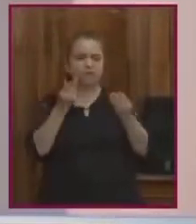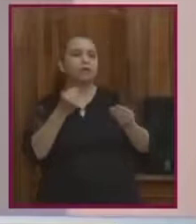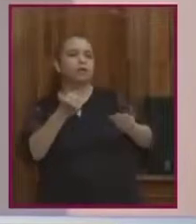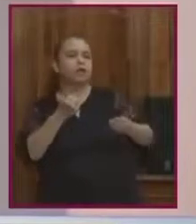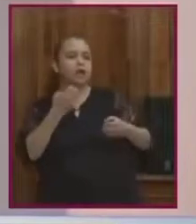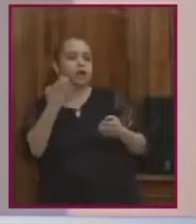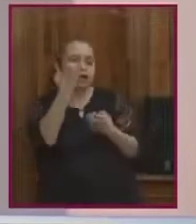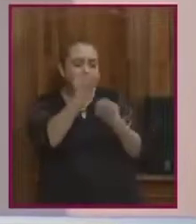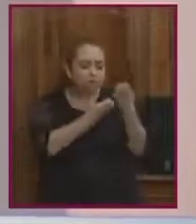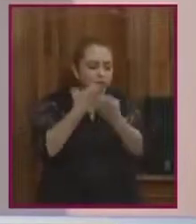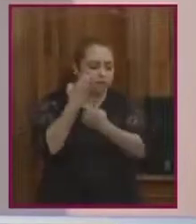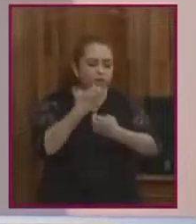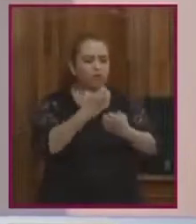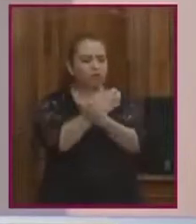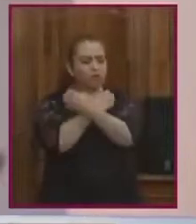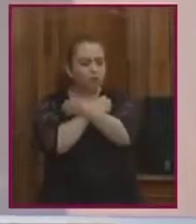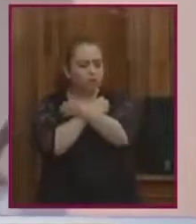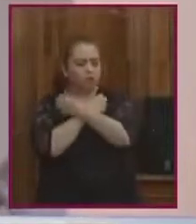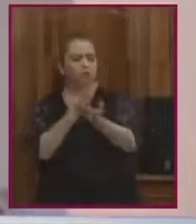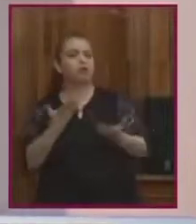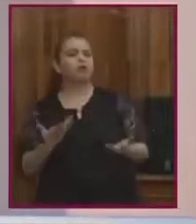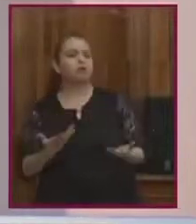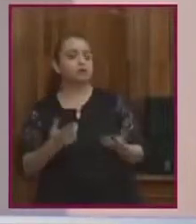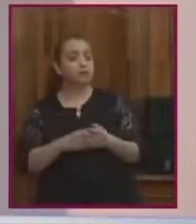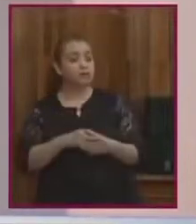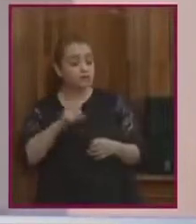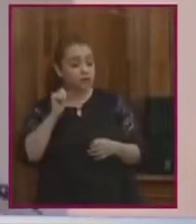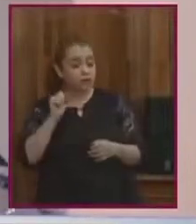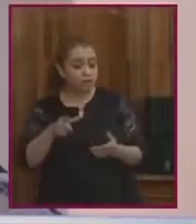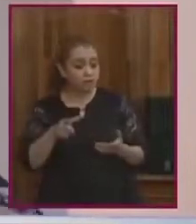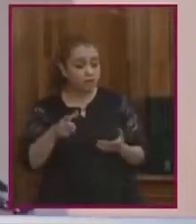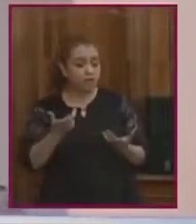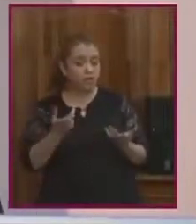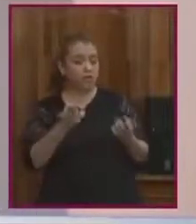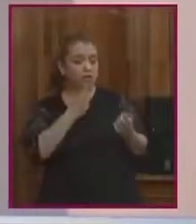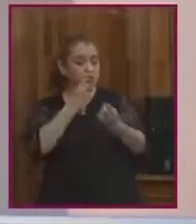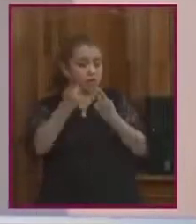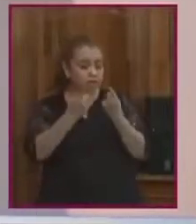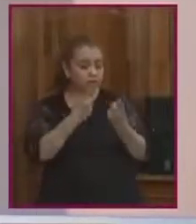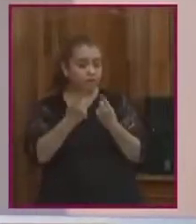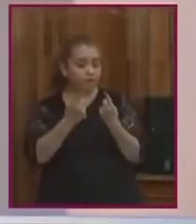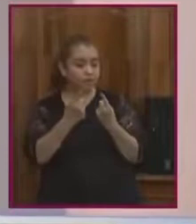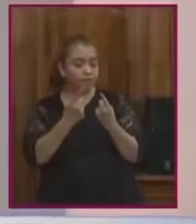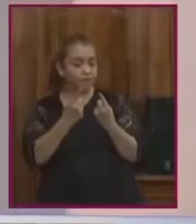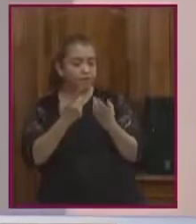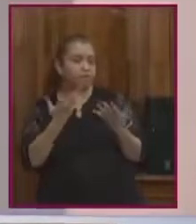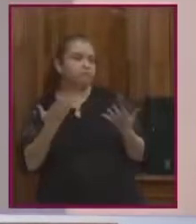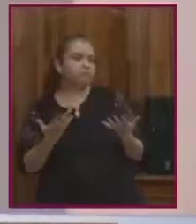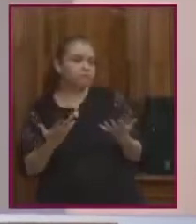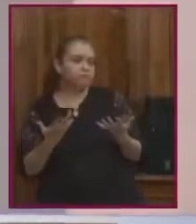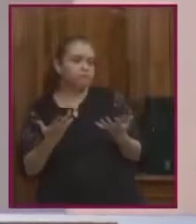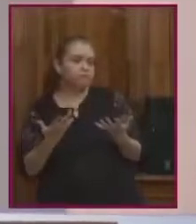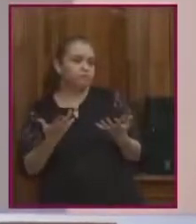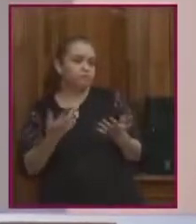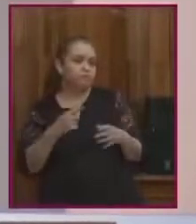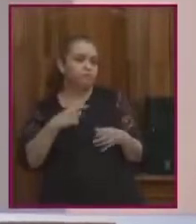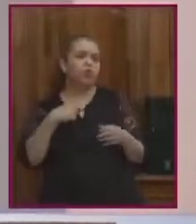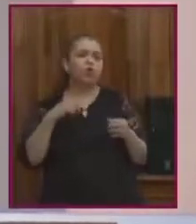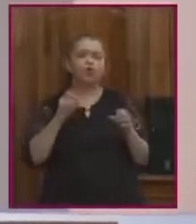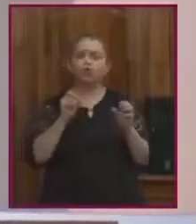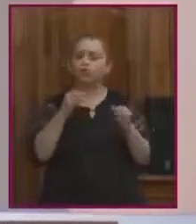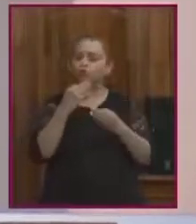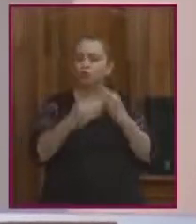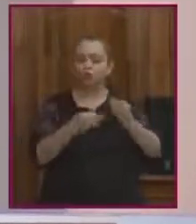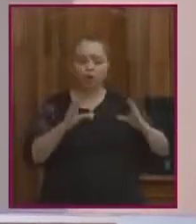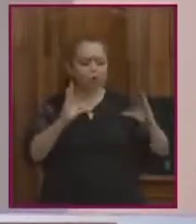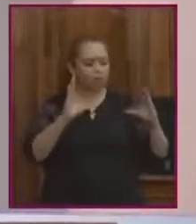educación. Celebro desde luego que este ejercicio de diálogo se lleve a cabo, por supuesto, con la comunidad